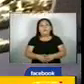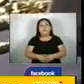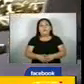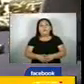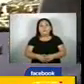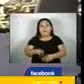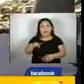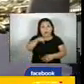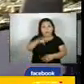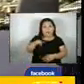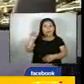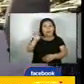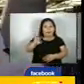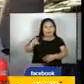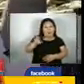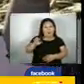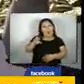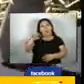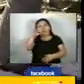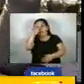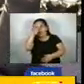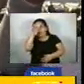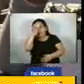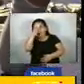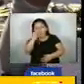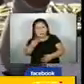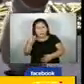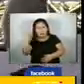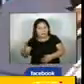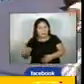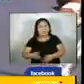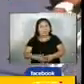del mes de enero y los días de febrero,